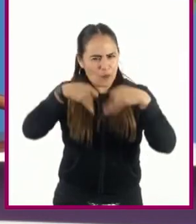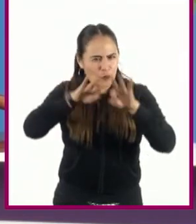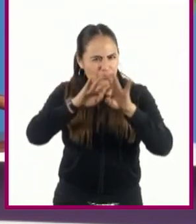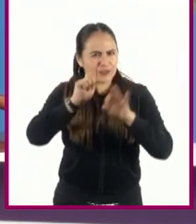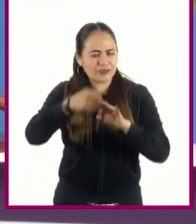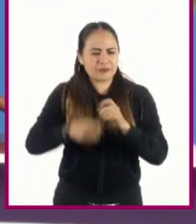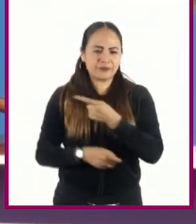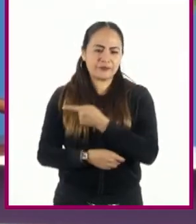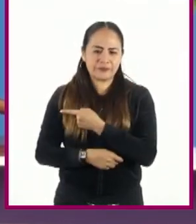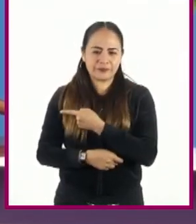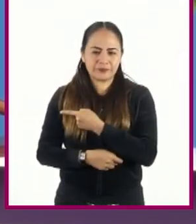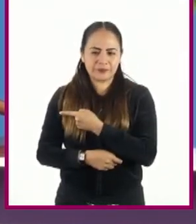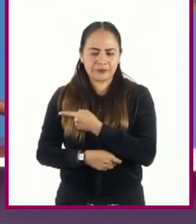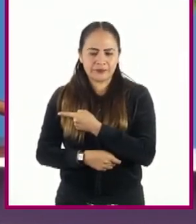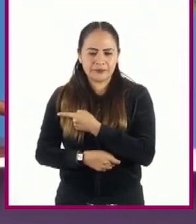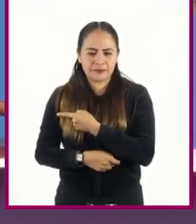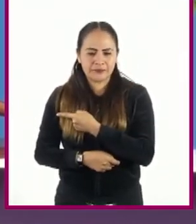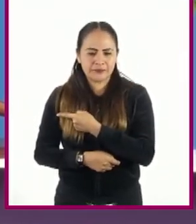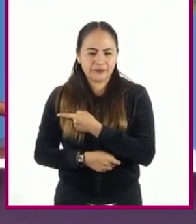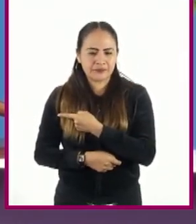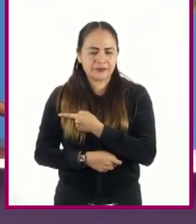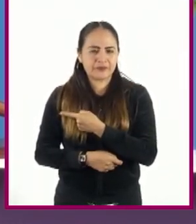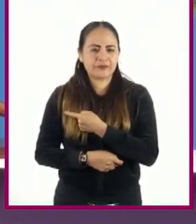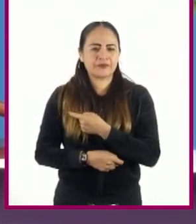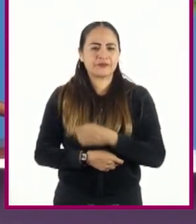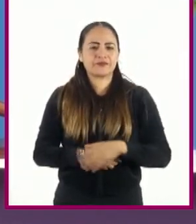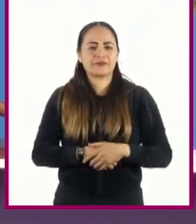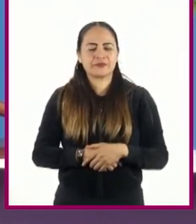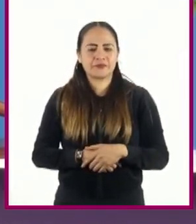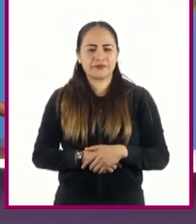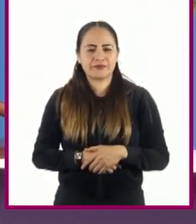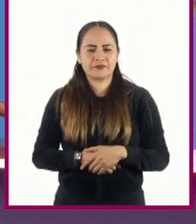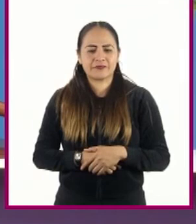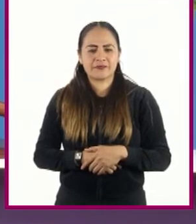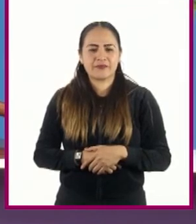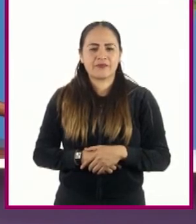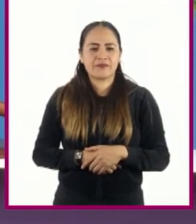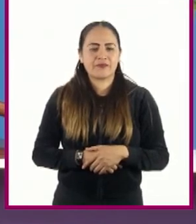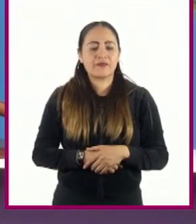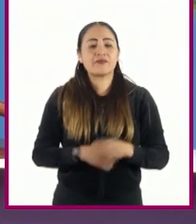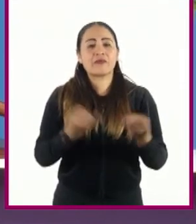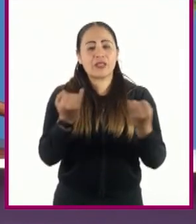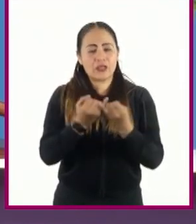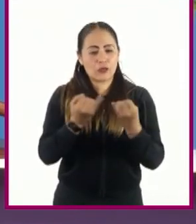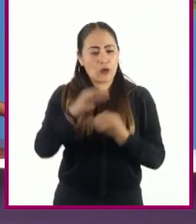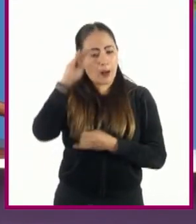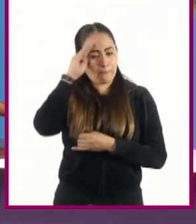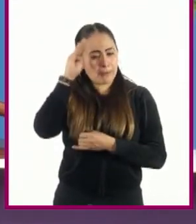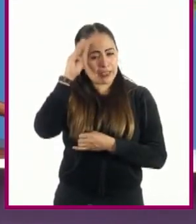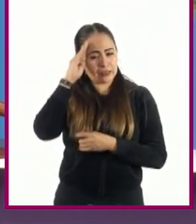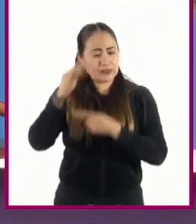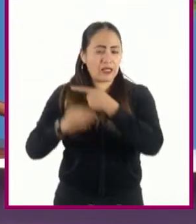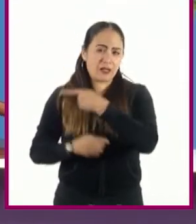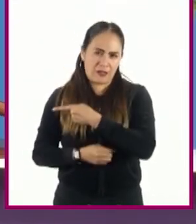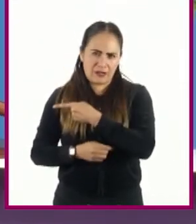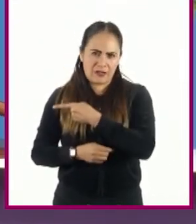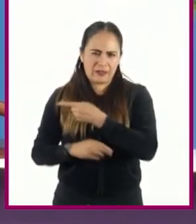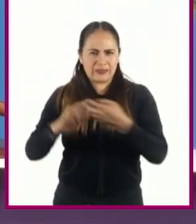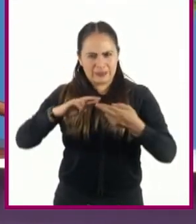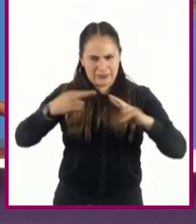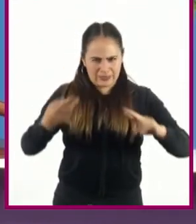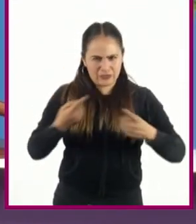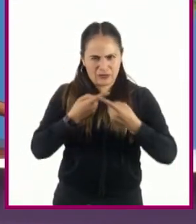que significa la cultura de paz y su relación con la educación para la paz. Reflexionamos sobre la relación y